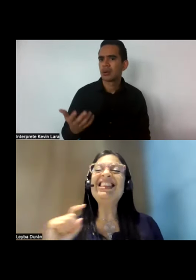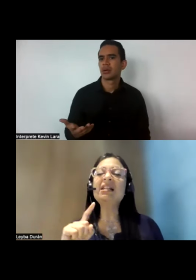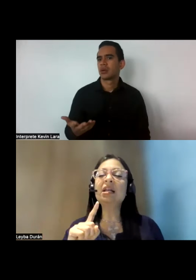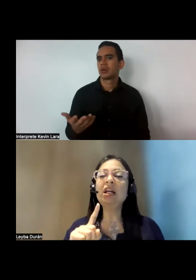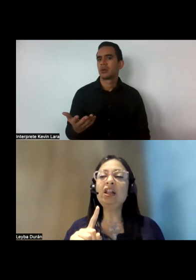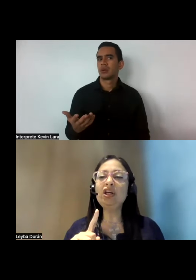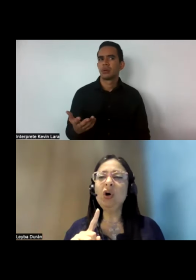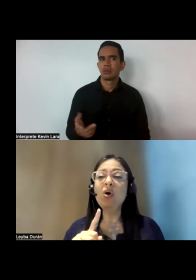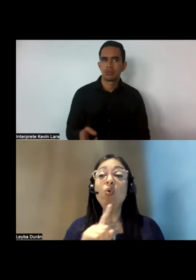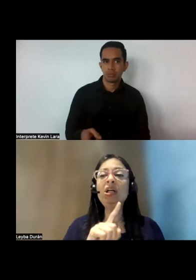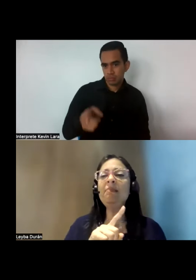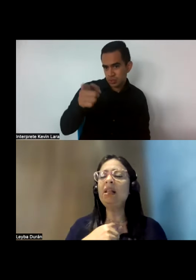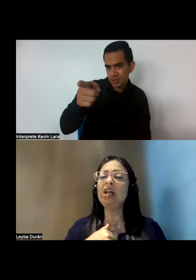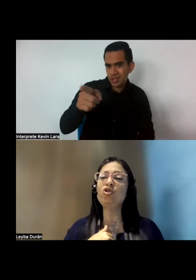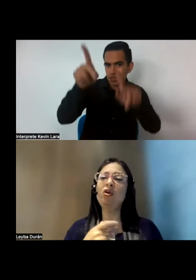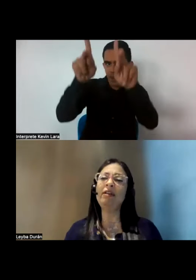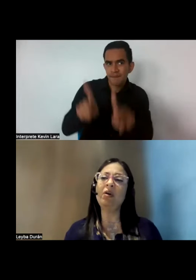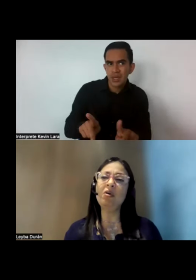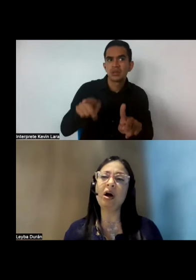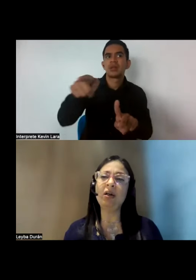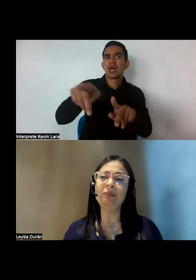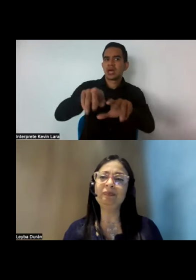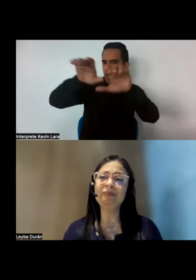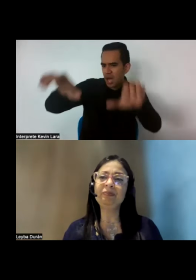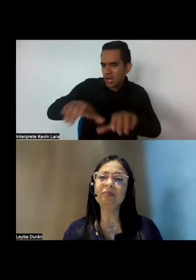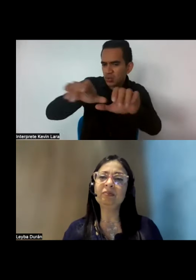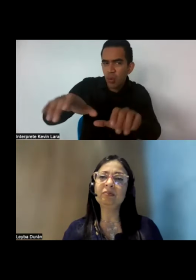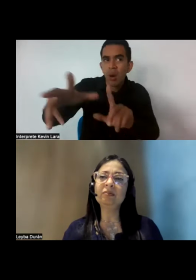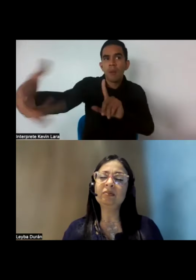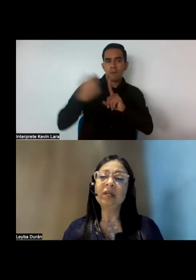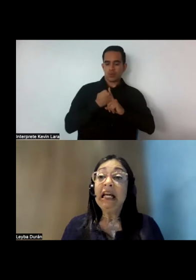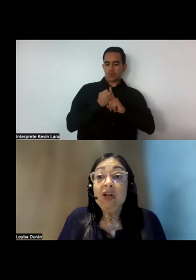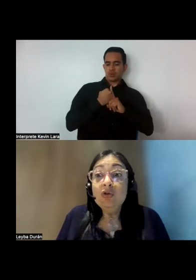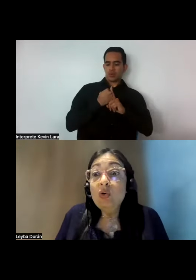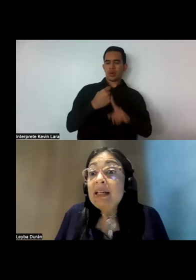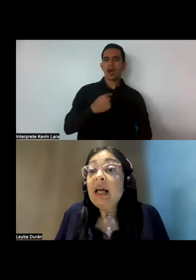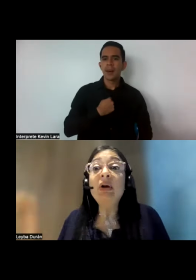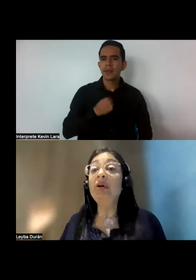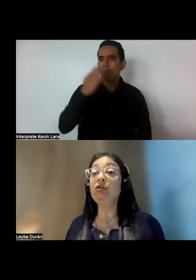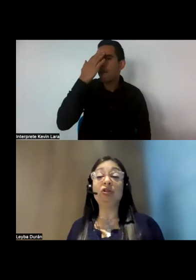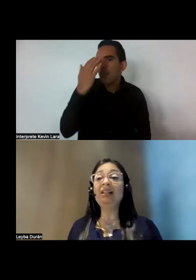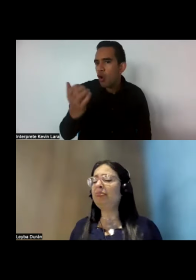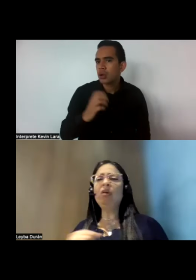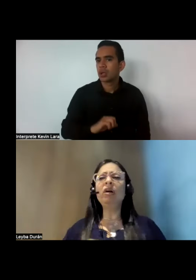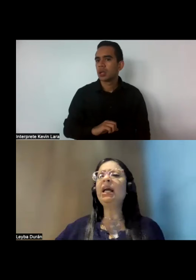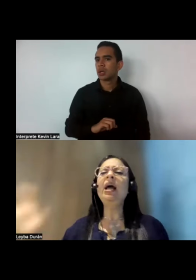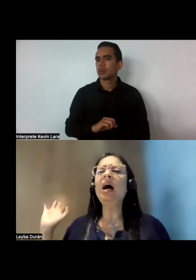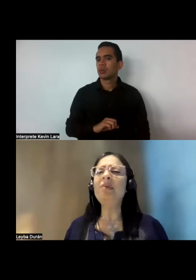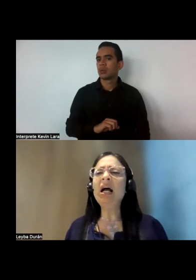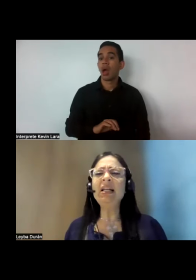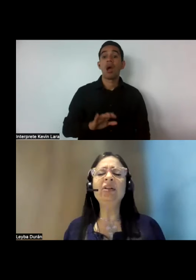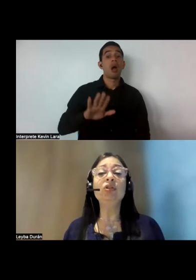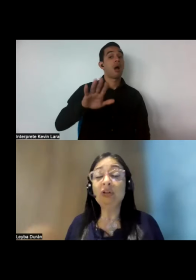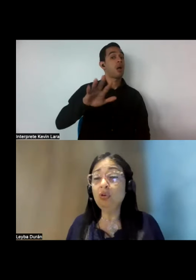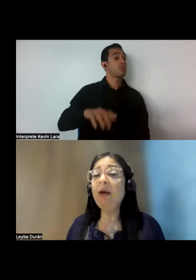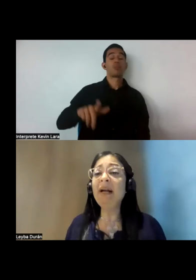que transgredió un límite que yo había colocado. Y no es que ahora, bueno, yo te tengo que